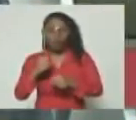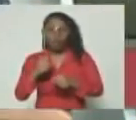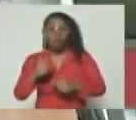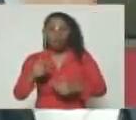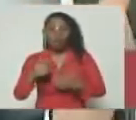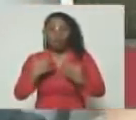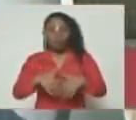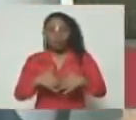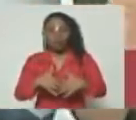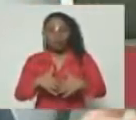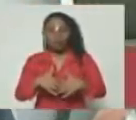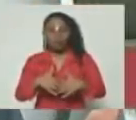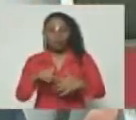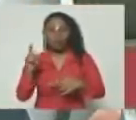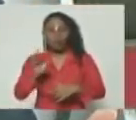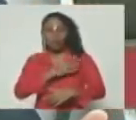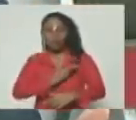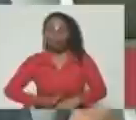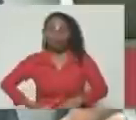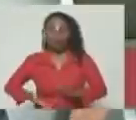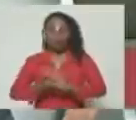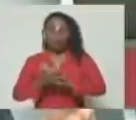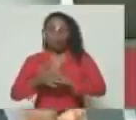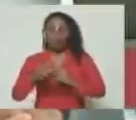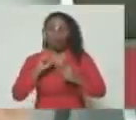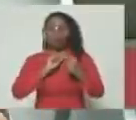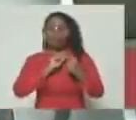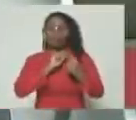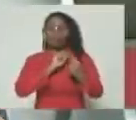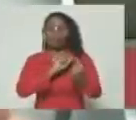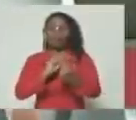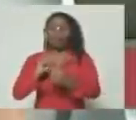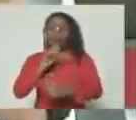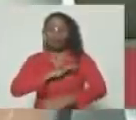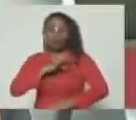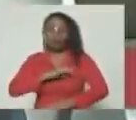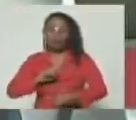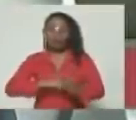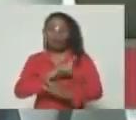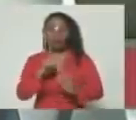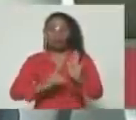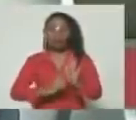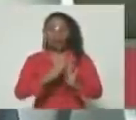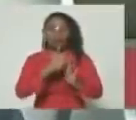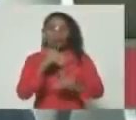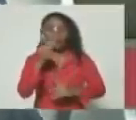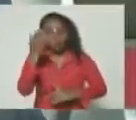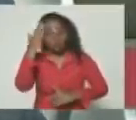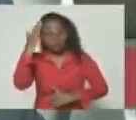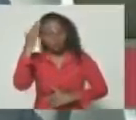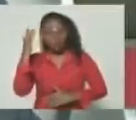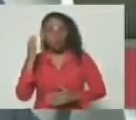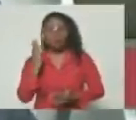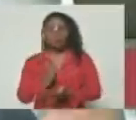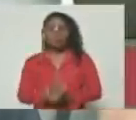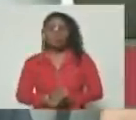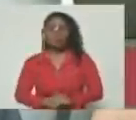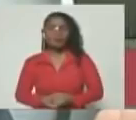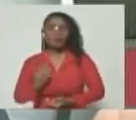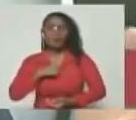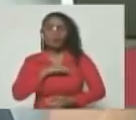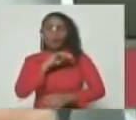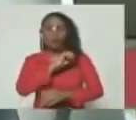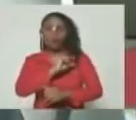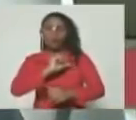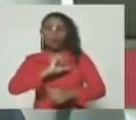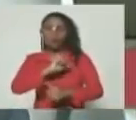empresarios, bueno, está el diálogo social, presidente, en pleno desarrollo el diálogo social. Usted lo debe saber porque se lo reporta nuestro